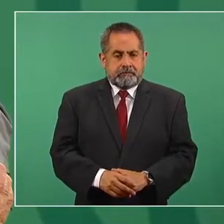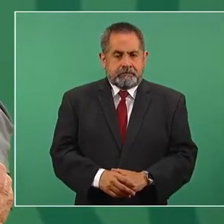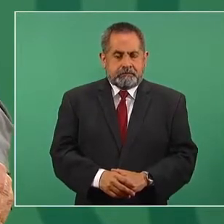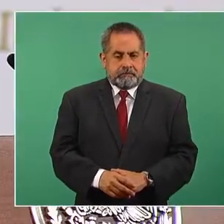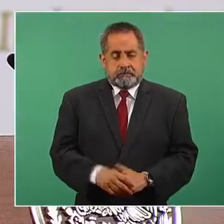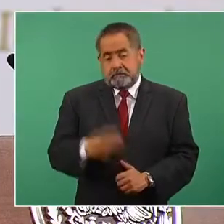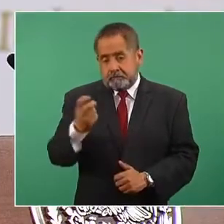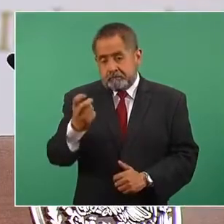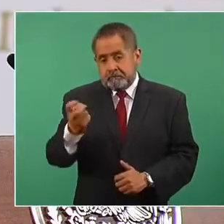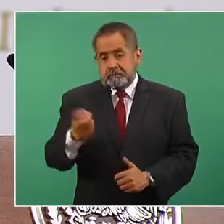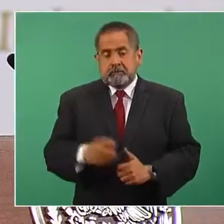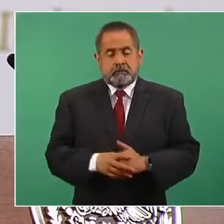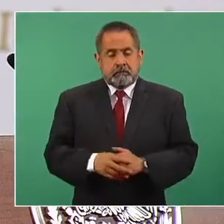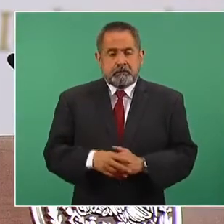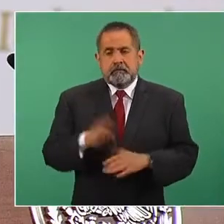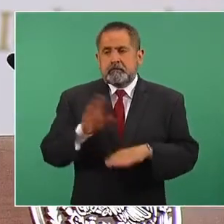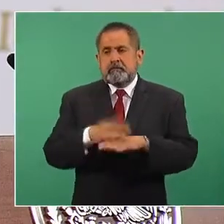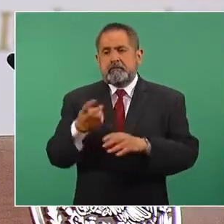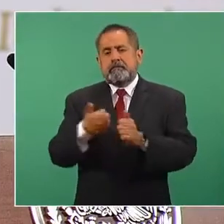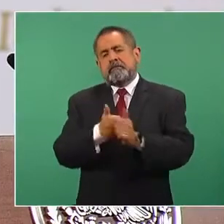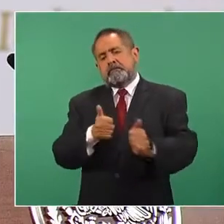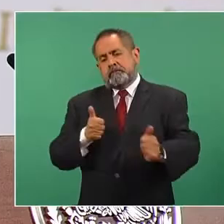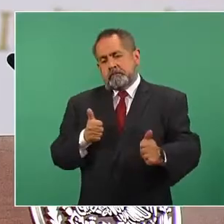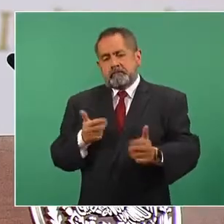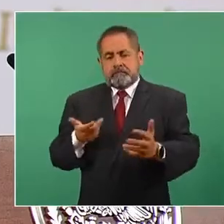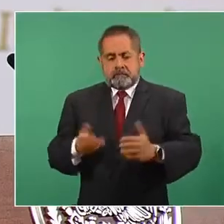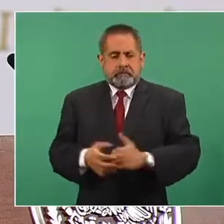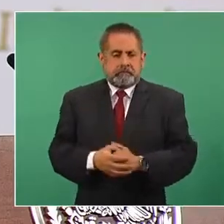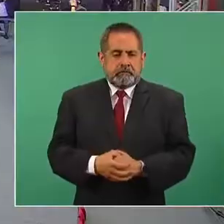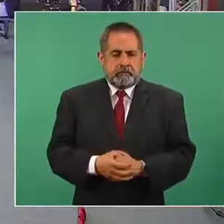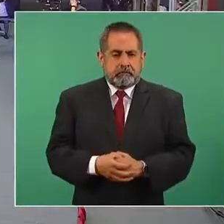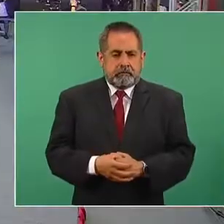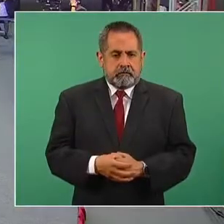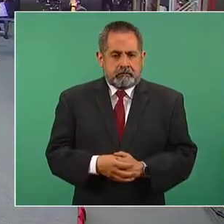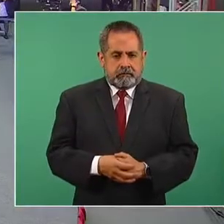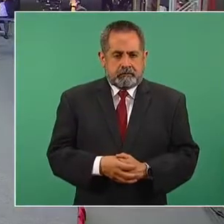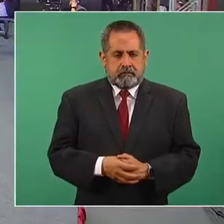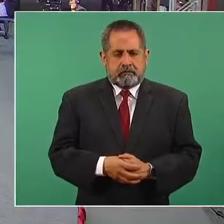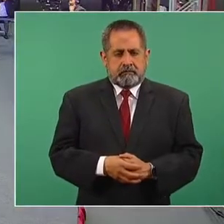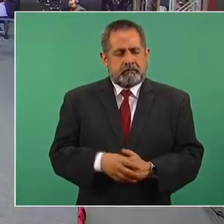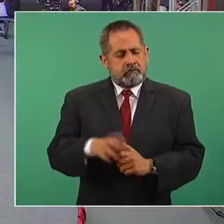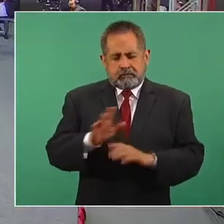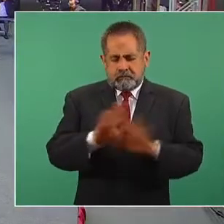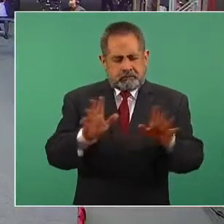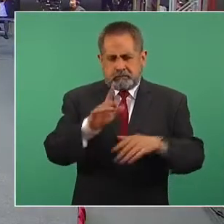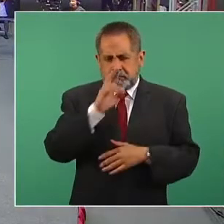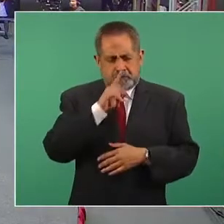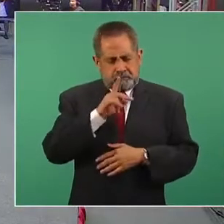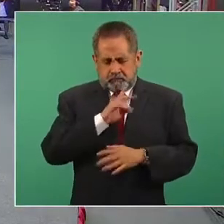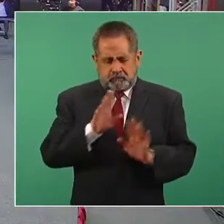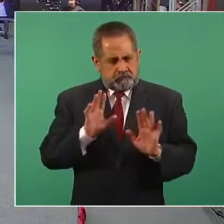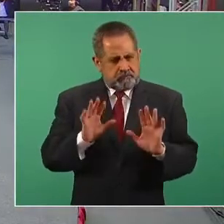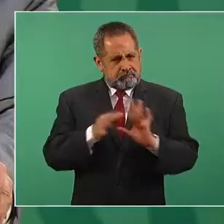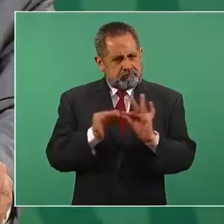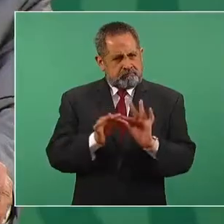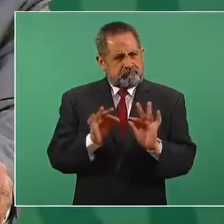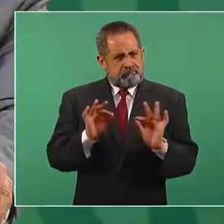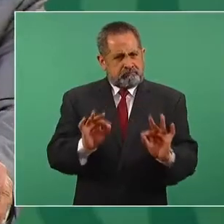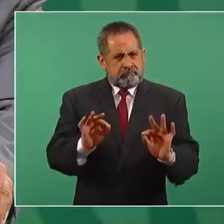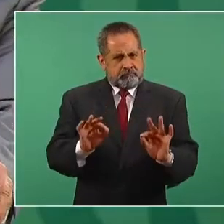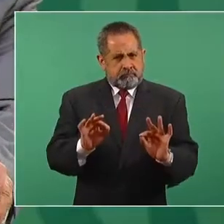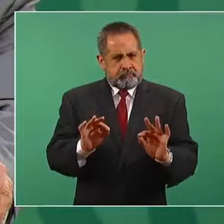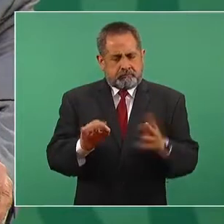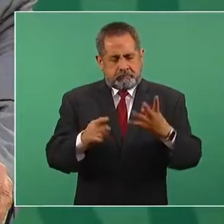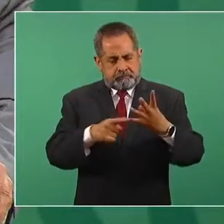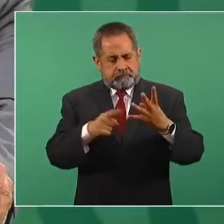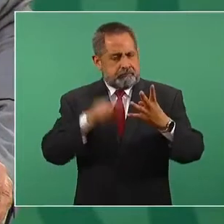Entonces, eso atrasó. Sí, pero yo me protejo diciendo finales